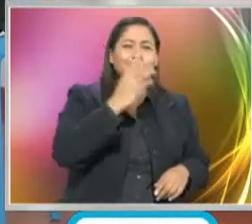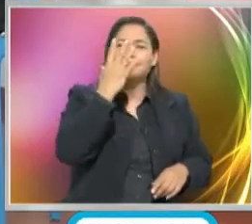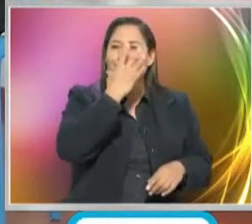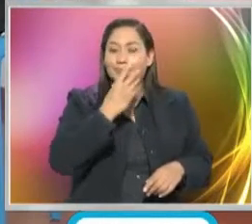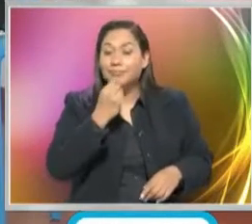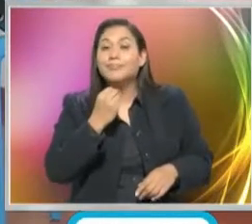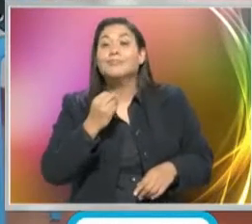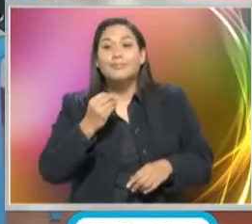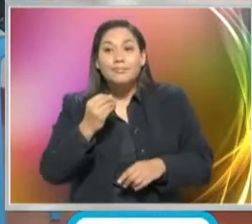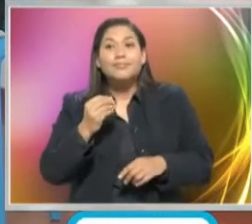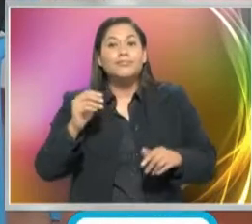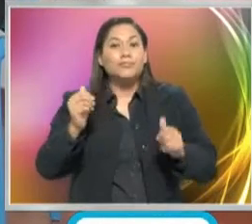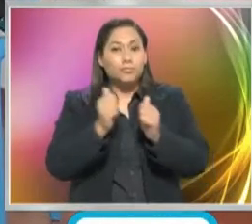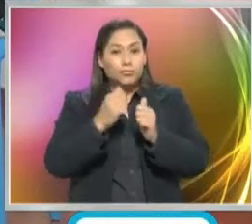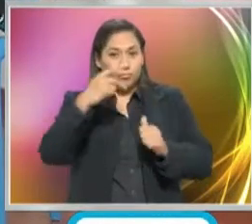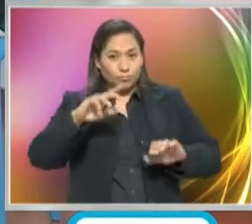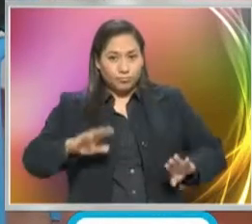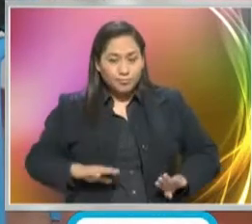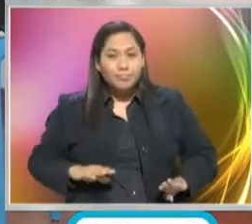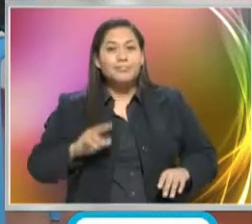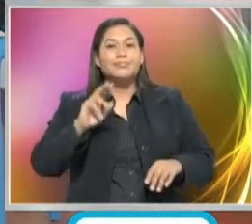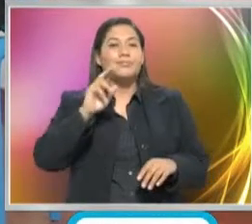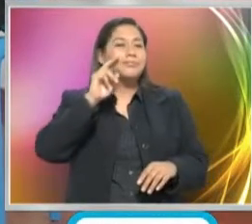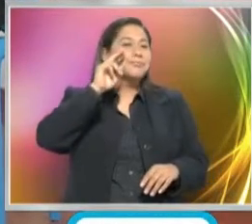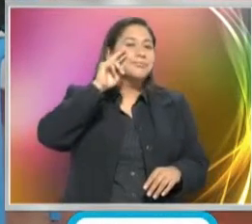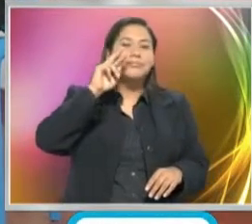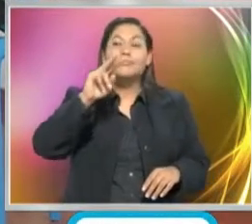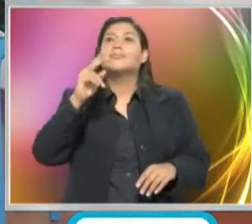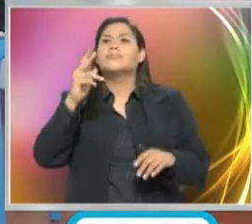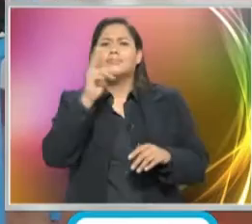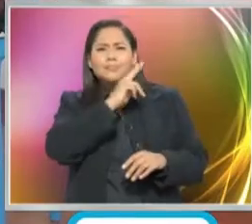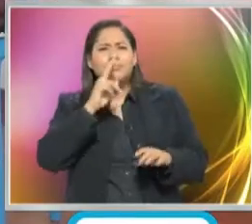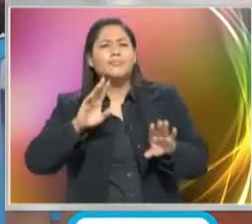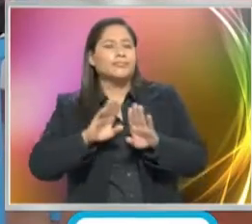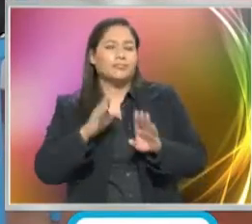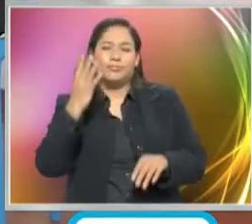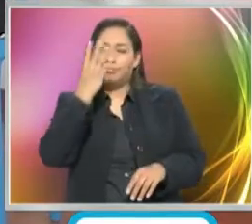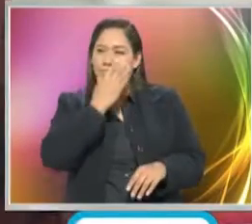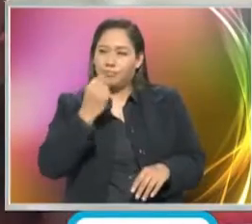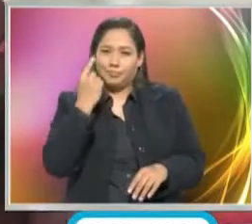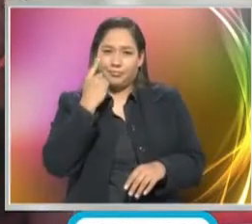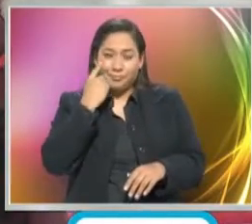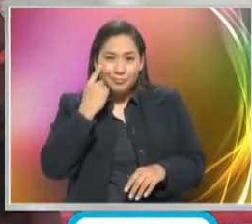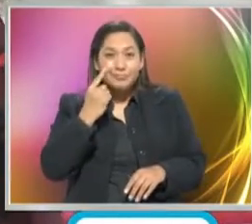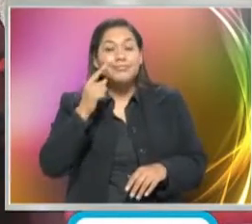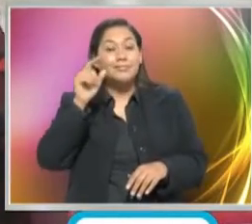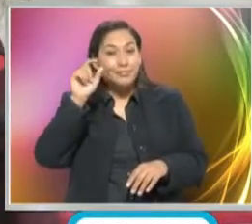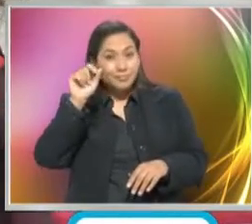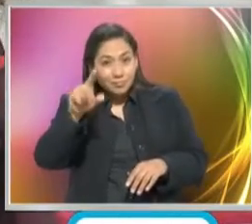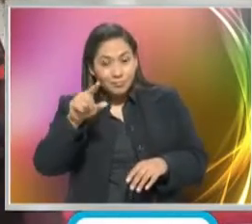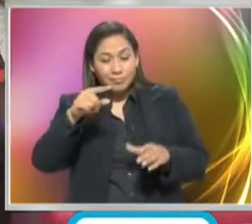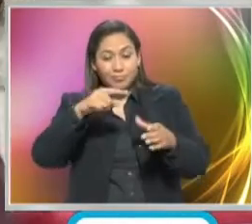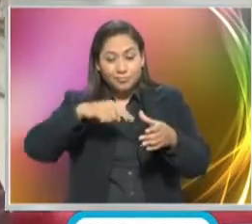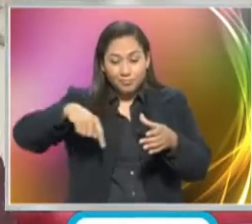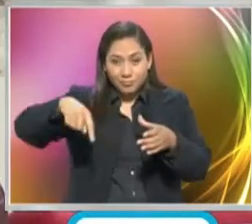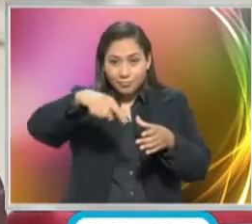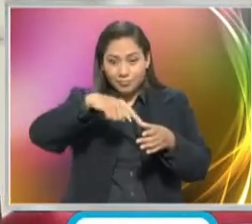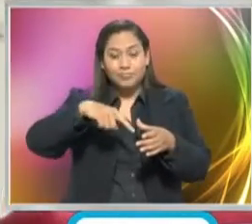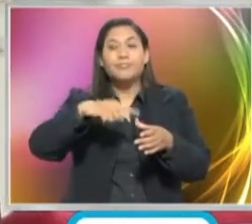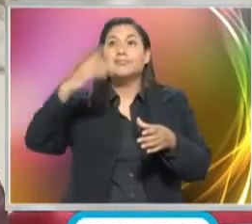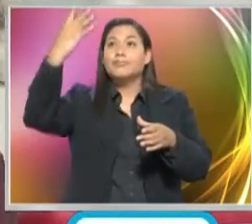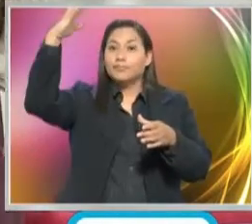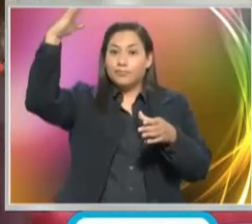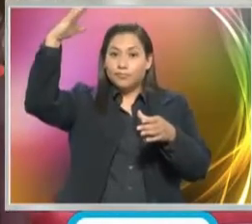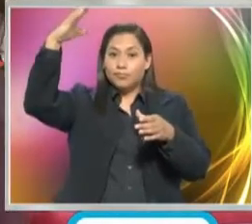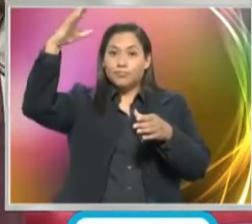bonito que estar con tu pareja viendo la vista. Oye, ¿el ¿verdad? clima? ¿Cómo El es? clima es maravilloso. Fíjate que es parte del círculo del